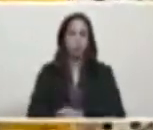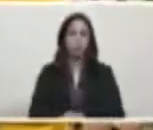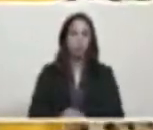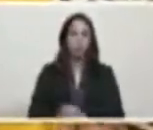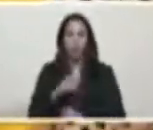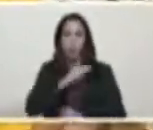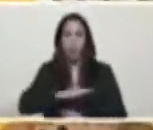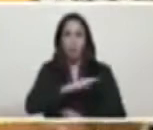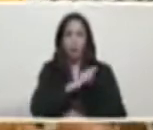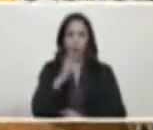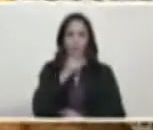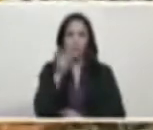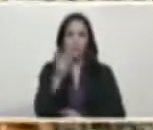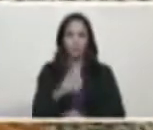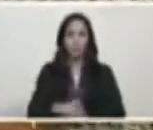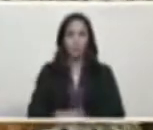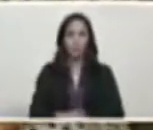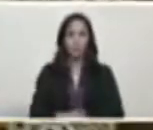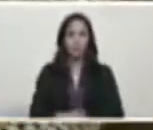Inmorales.